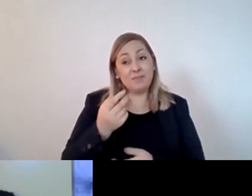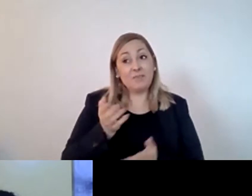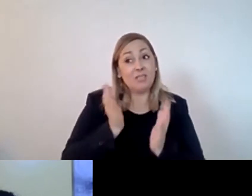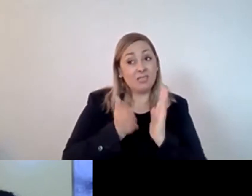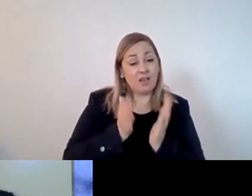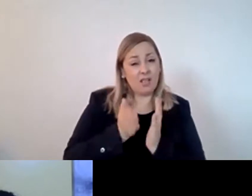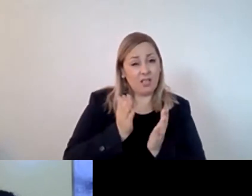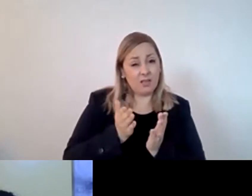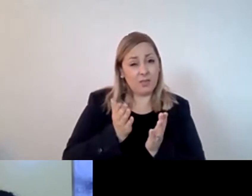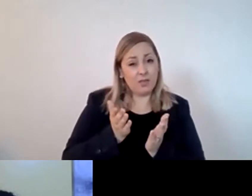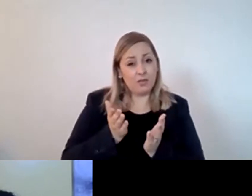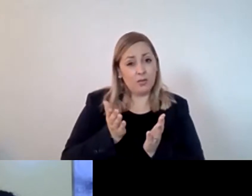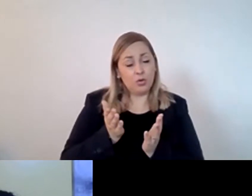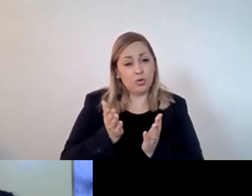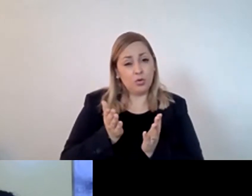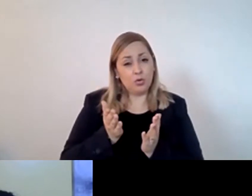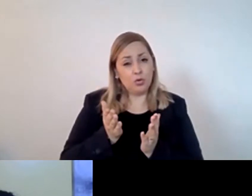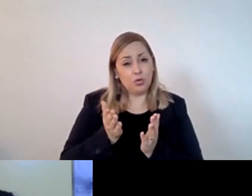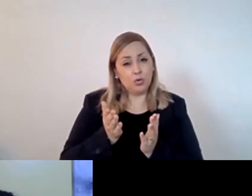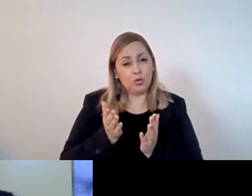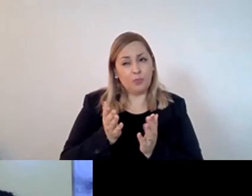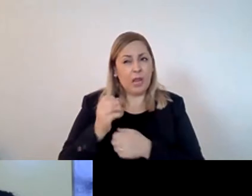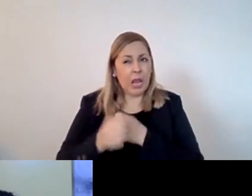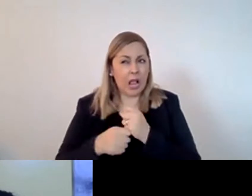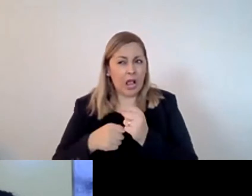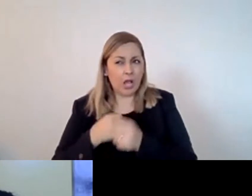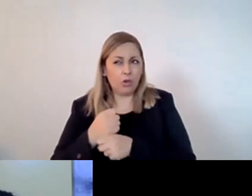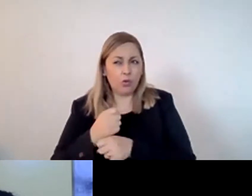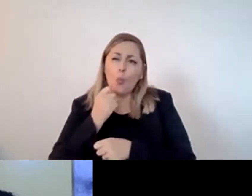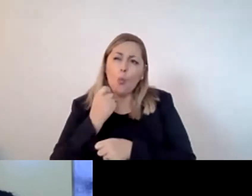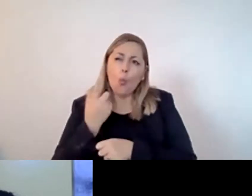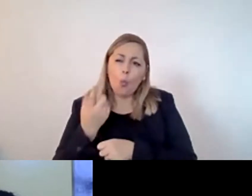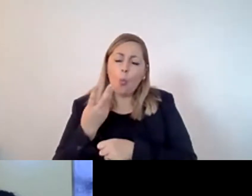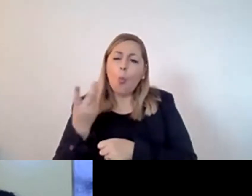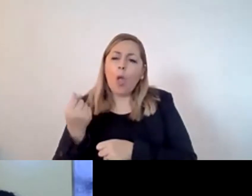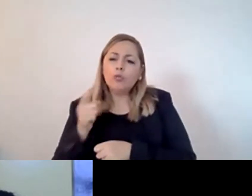tratamiento ¿qué edad tendrá la persona?